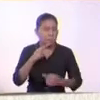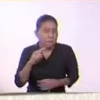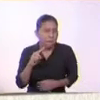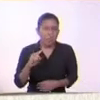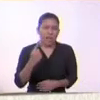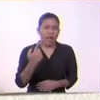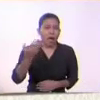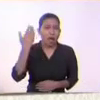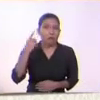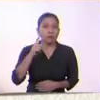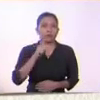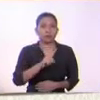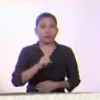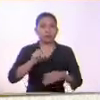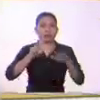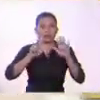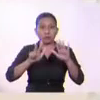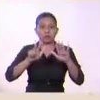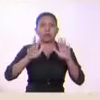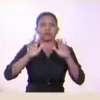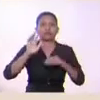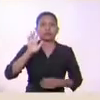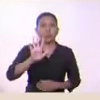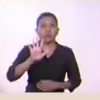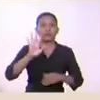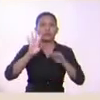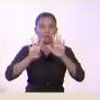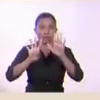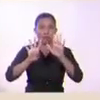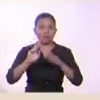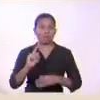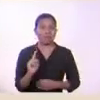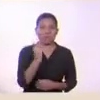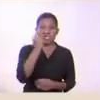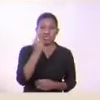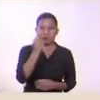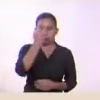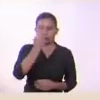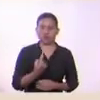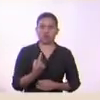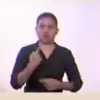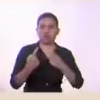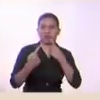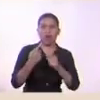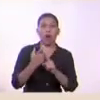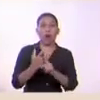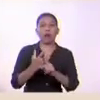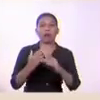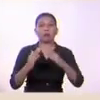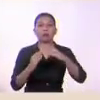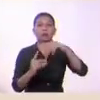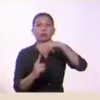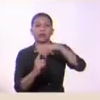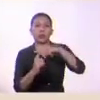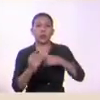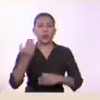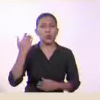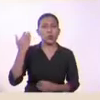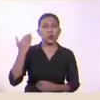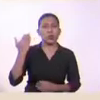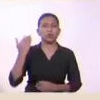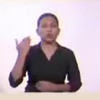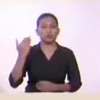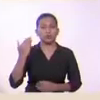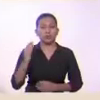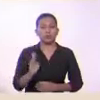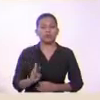el año 1859 y el entrevistado fue el líder de la iglesia mormona, Brigham